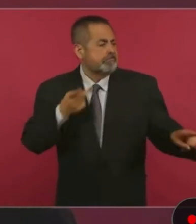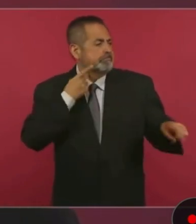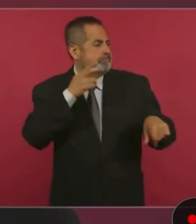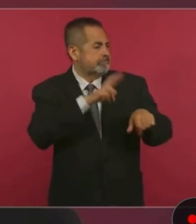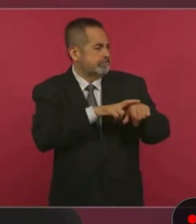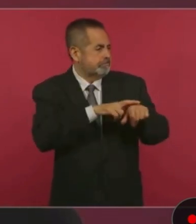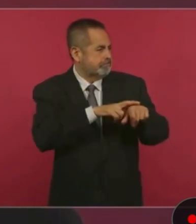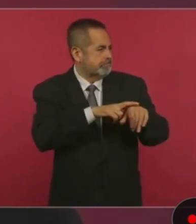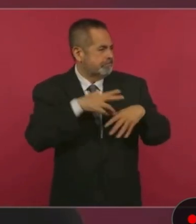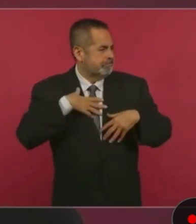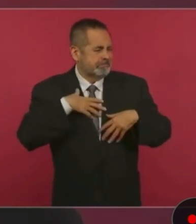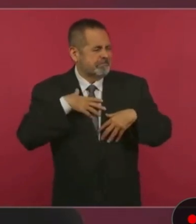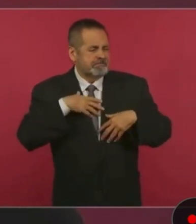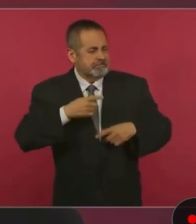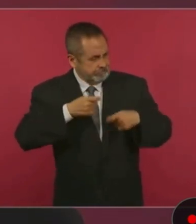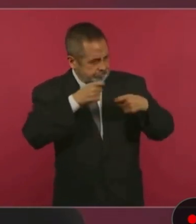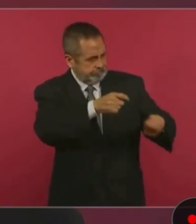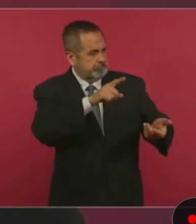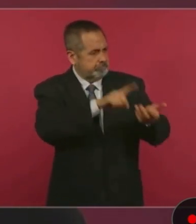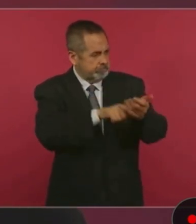mentiras.